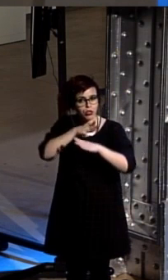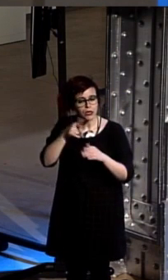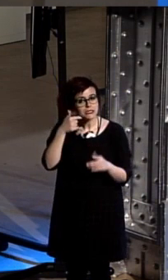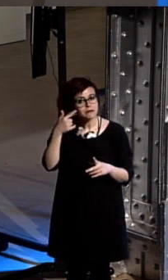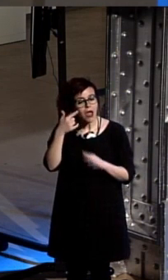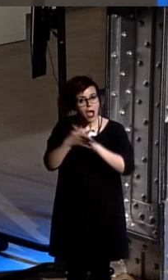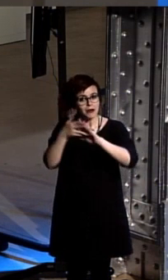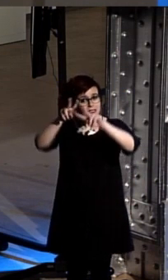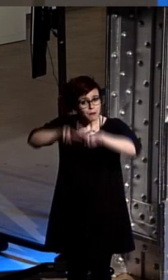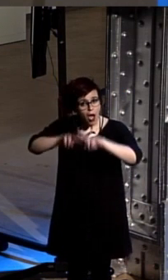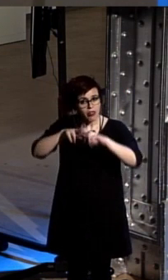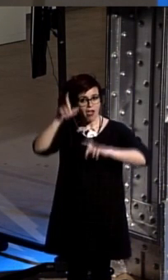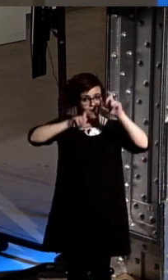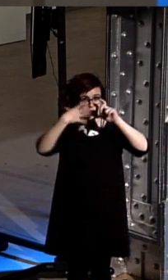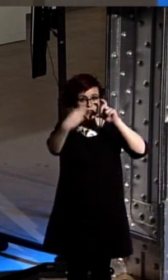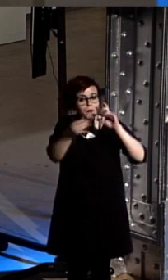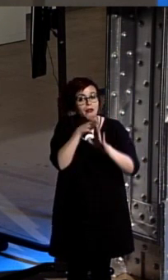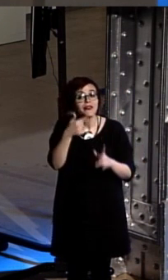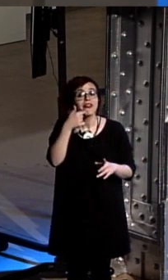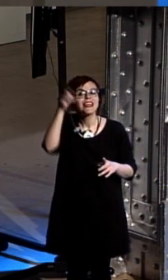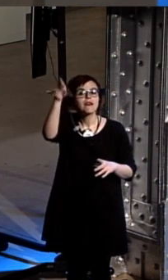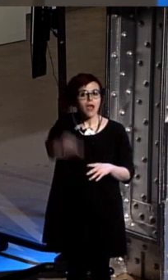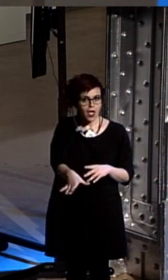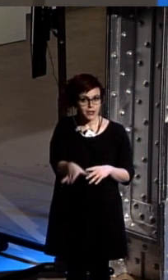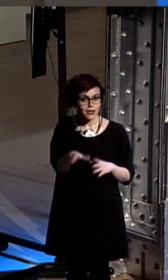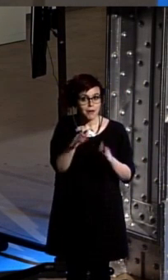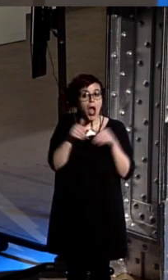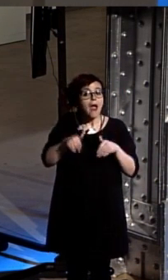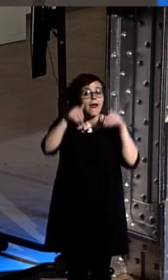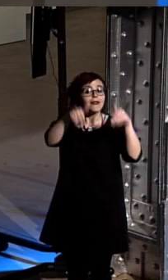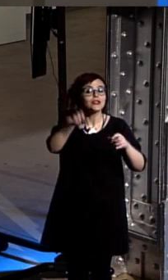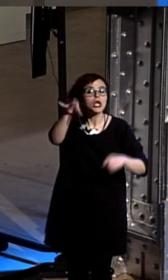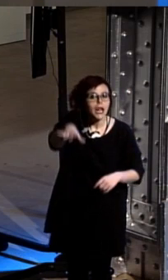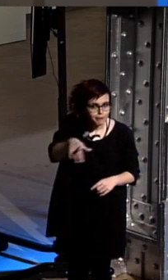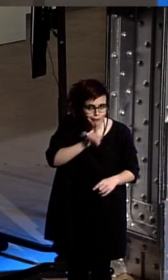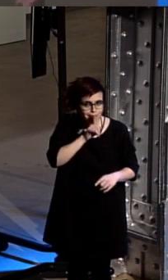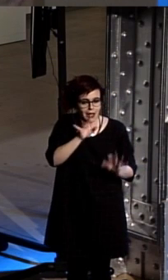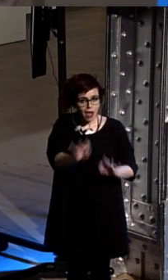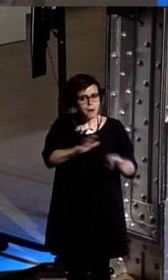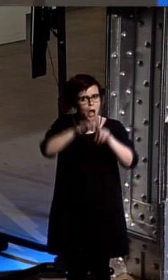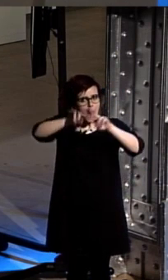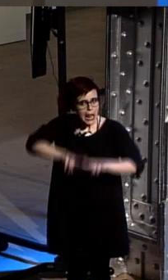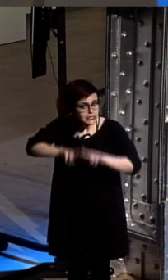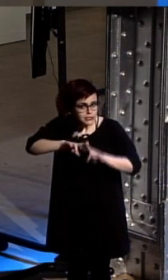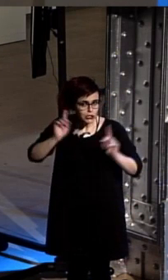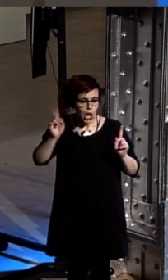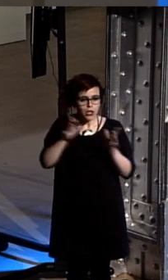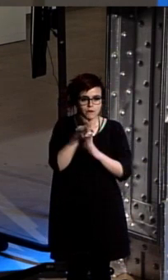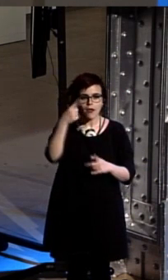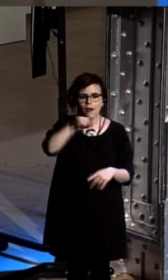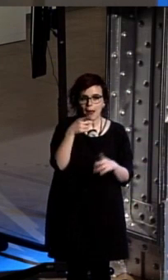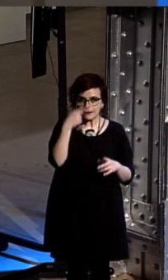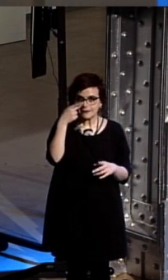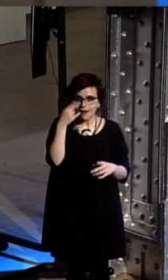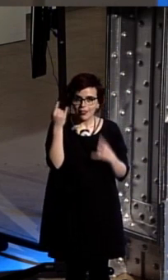análisis de codificación facial. No voy a decir de qué candidato se trataba, pero bueno, esto es parte del análisis, parte del trabajo que se ha hecho. Veo que hay gente que